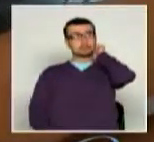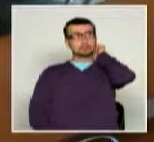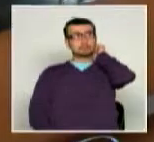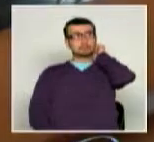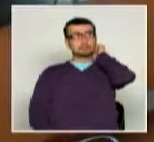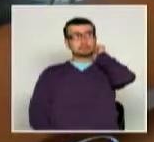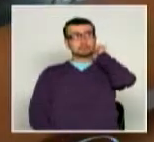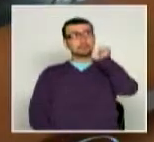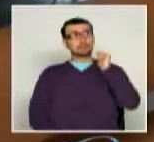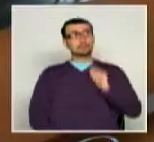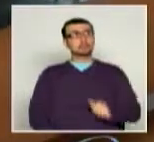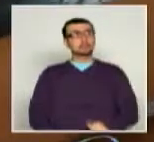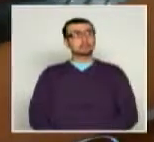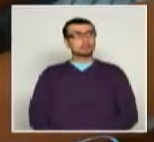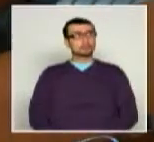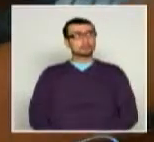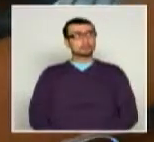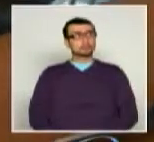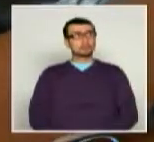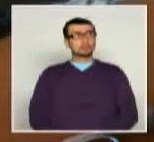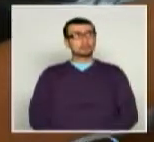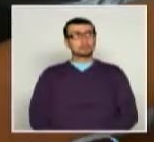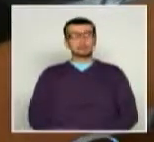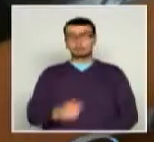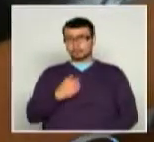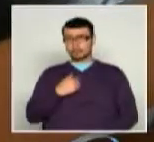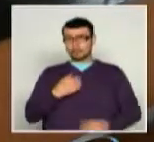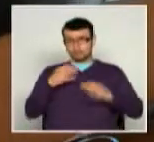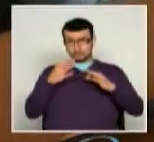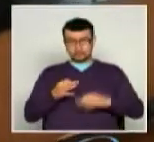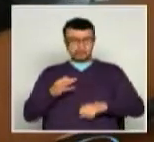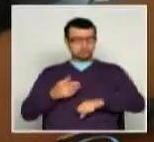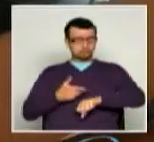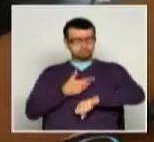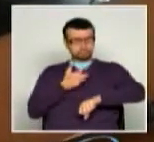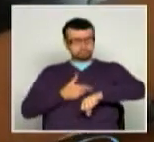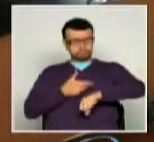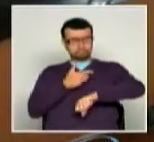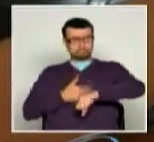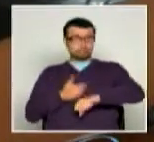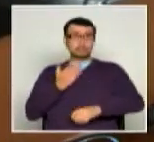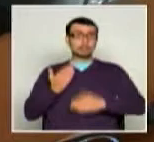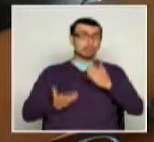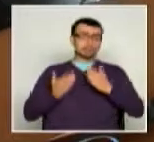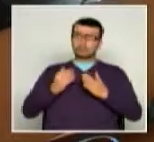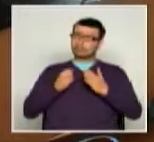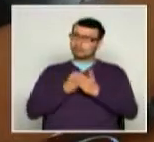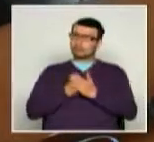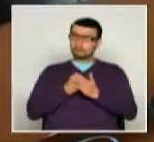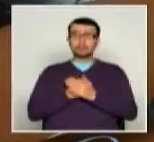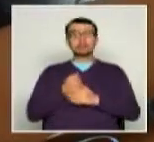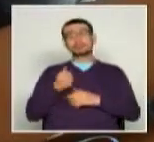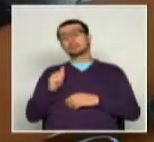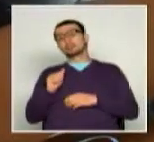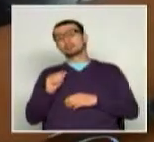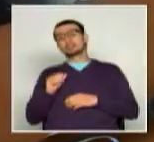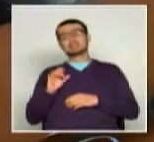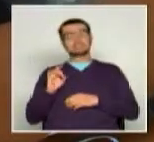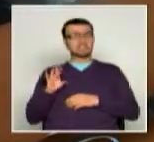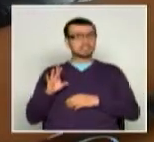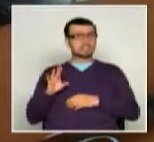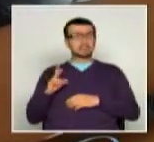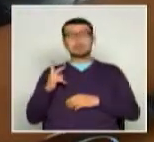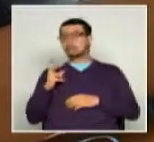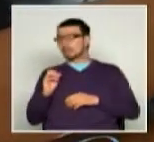Ahí la arteria me subió en este dedo y ahí estoy aplicando el láser. De acuerdo a la intensidad de ese paciente le puedo poner 10, 15,